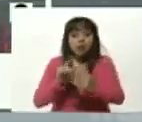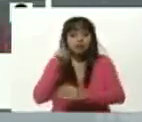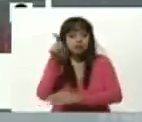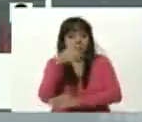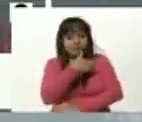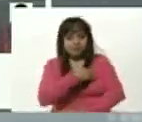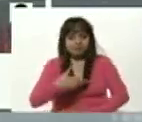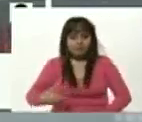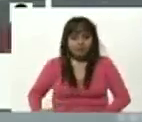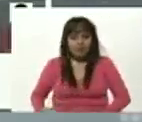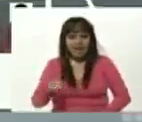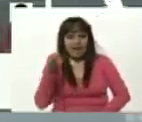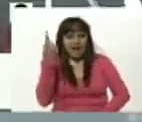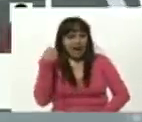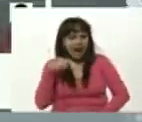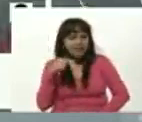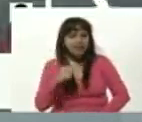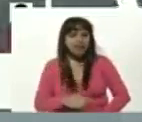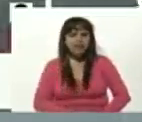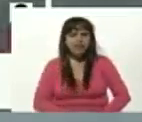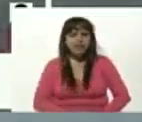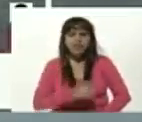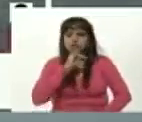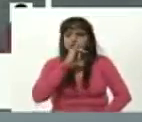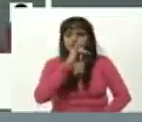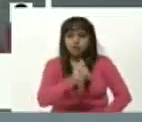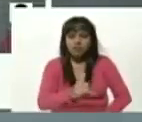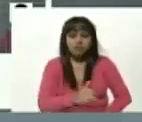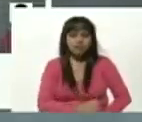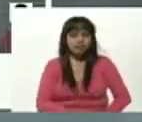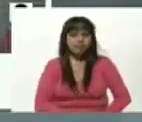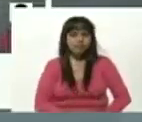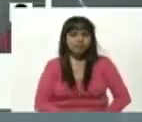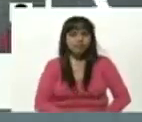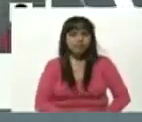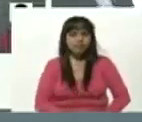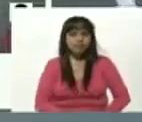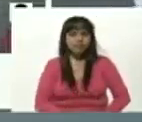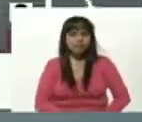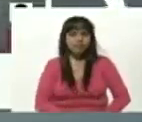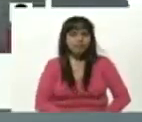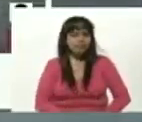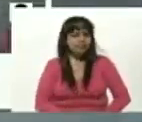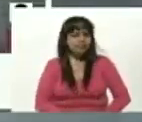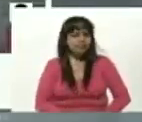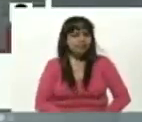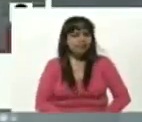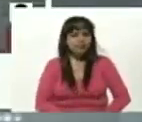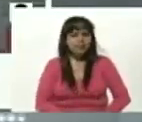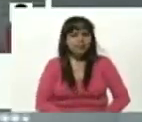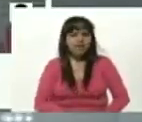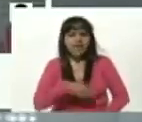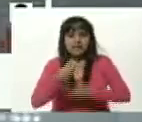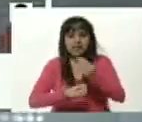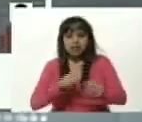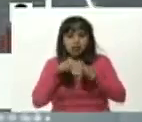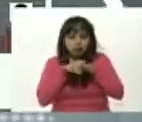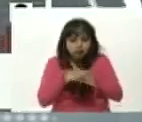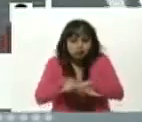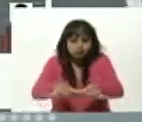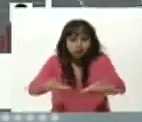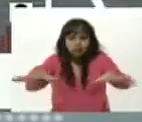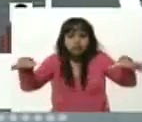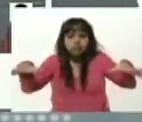como ayer lo informó y me lo indicó, bueno, se hizo desplegar